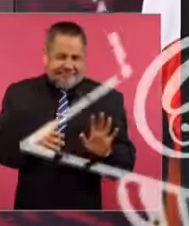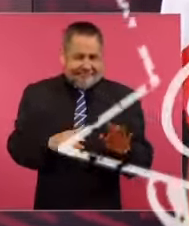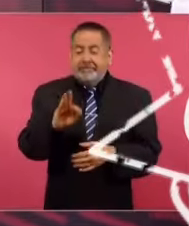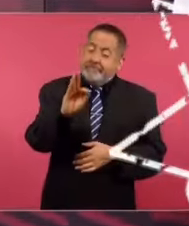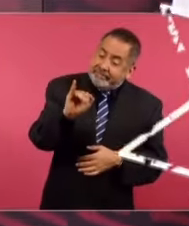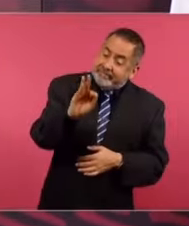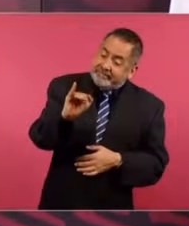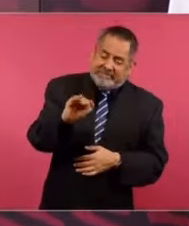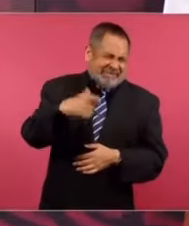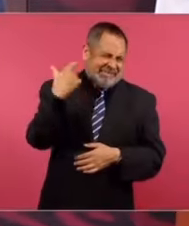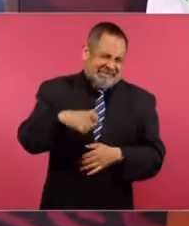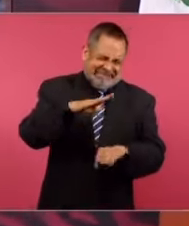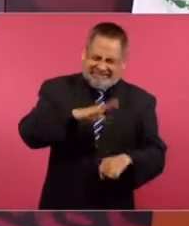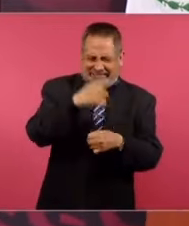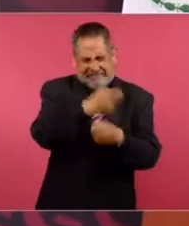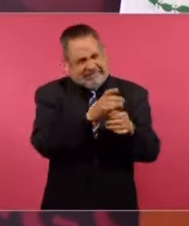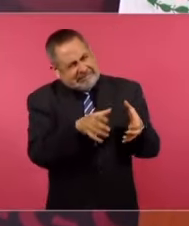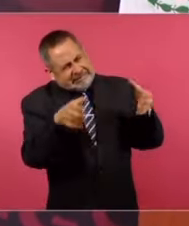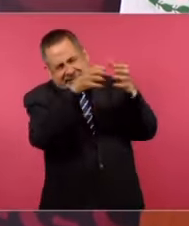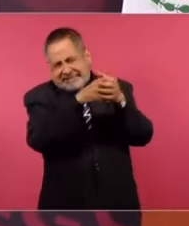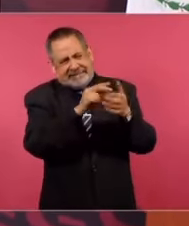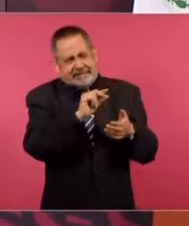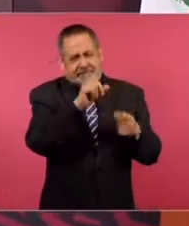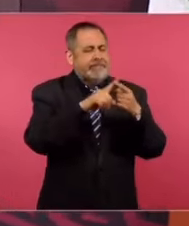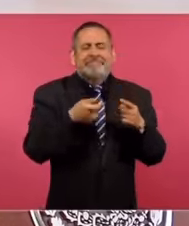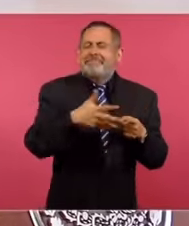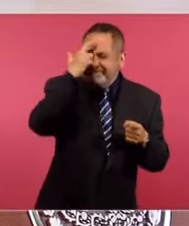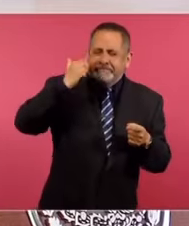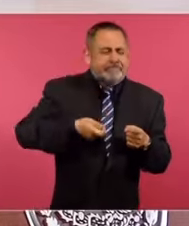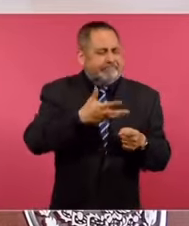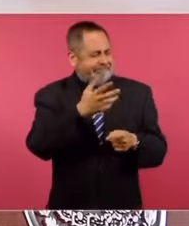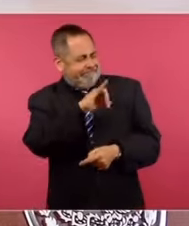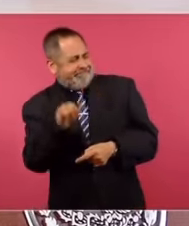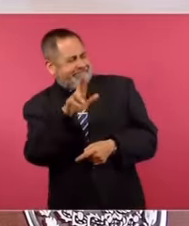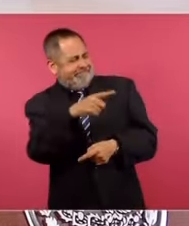El fifí es algo especial. Es como una especie de junior.